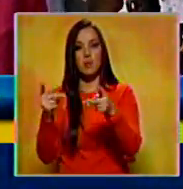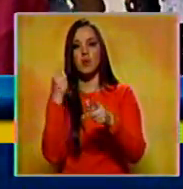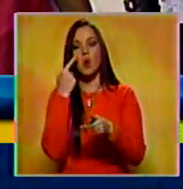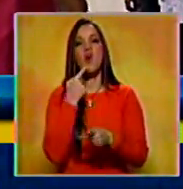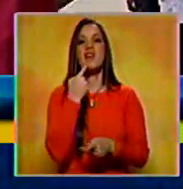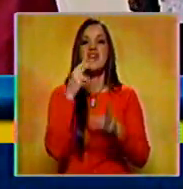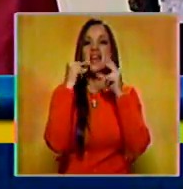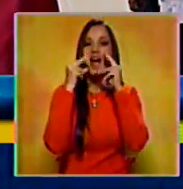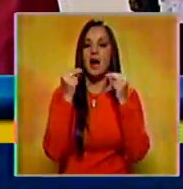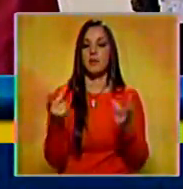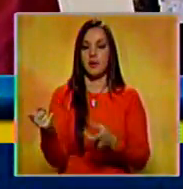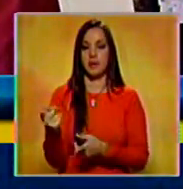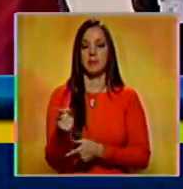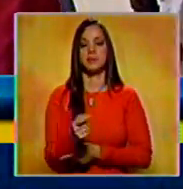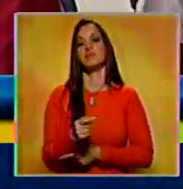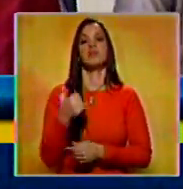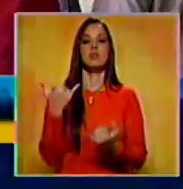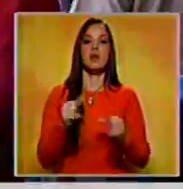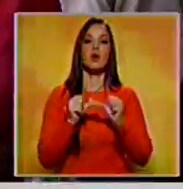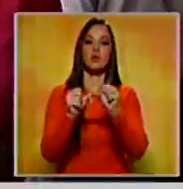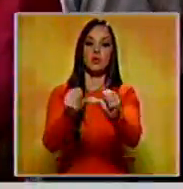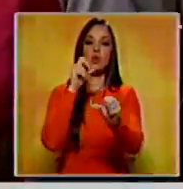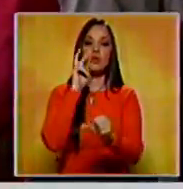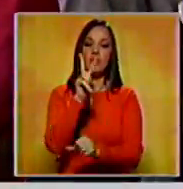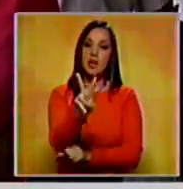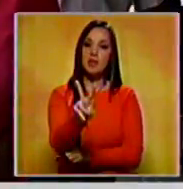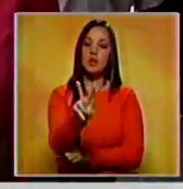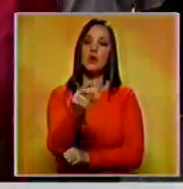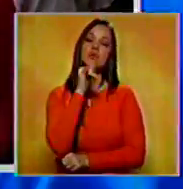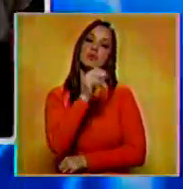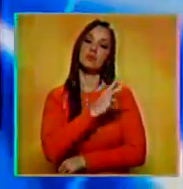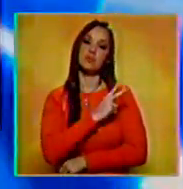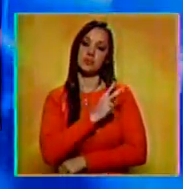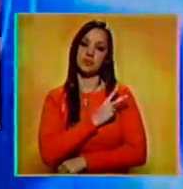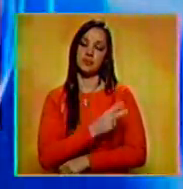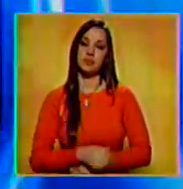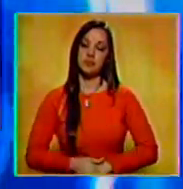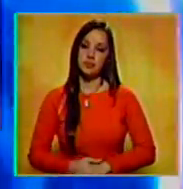información que tenemos hasta ahora. Ustedes continúen con más de la emisión meridiana de su noticiero Venevisión.